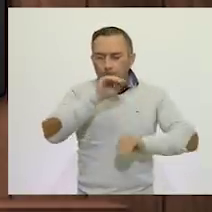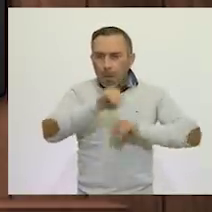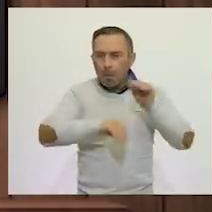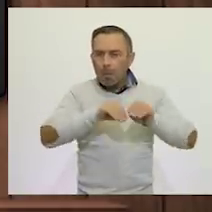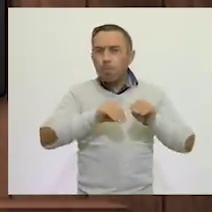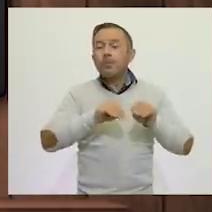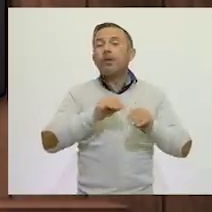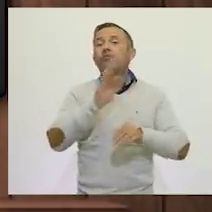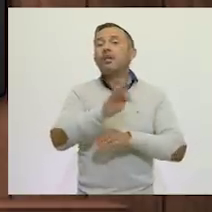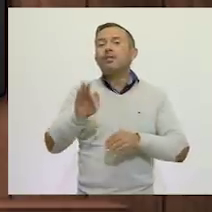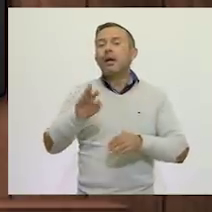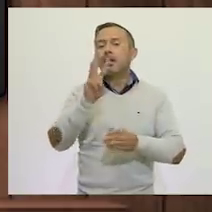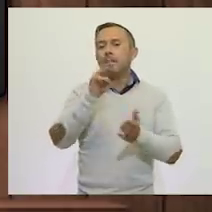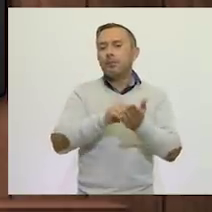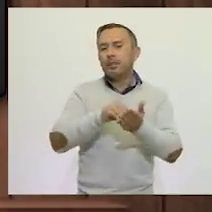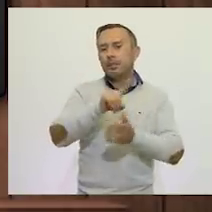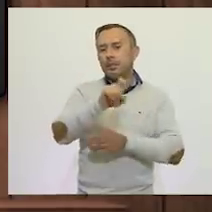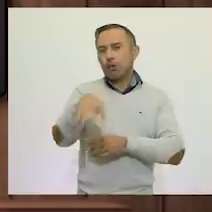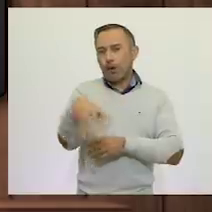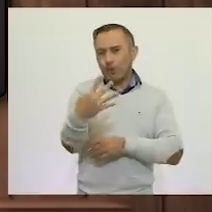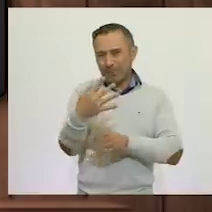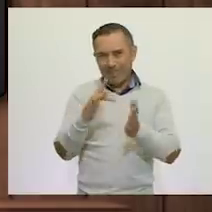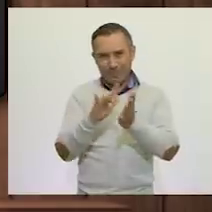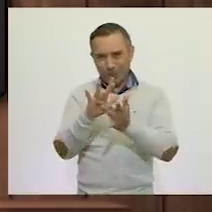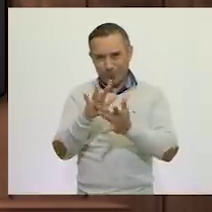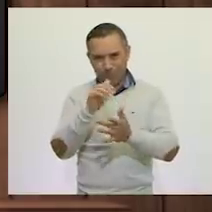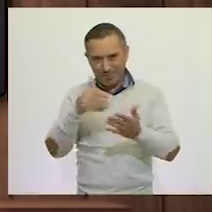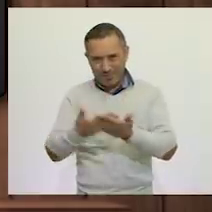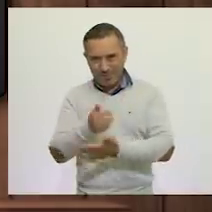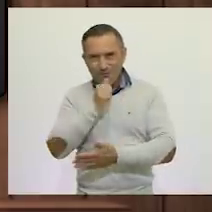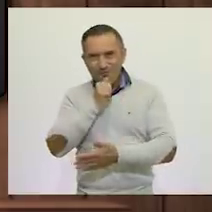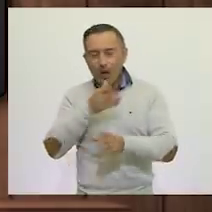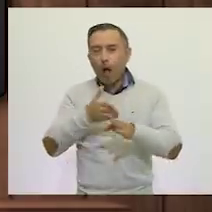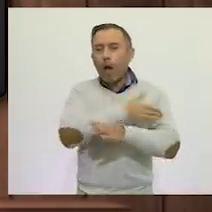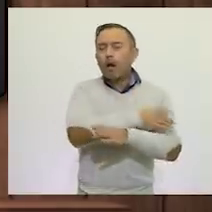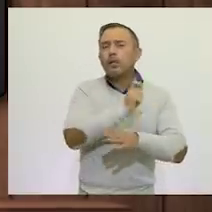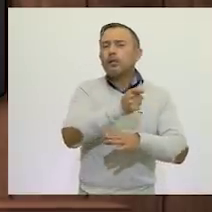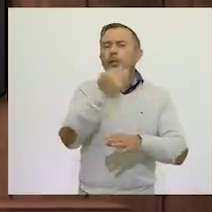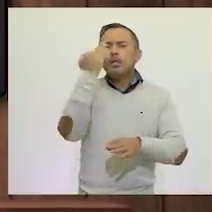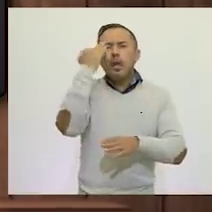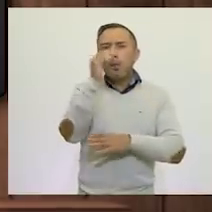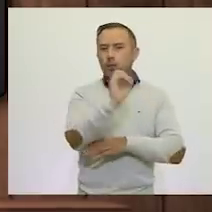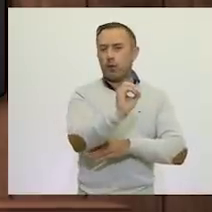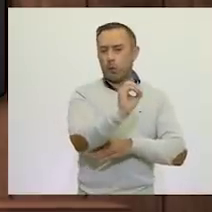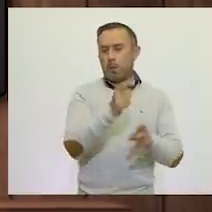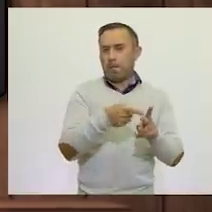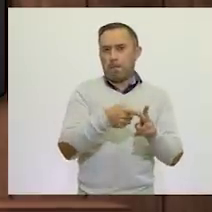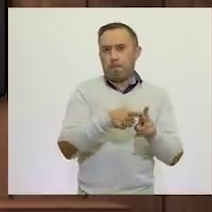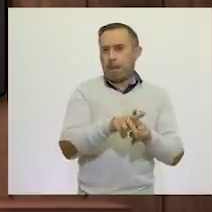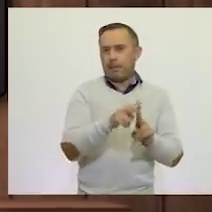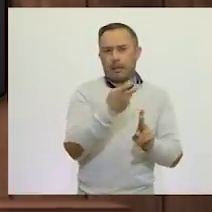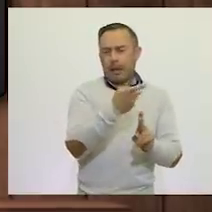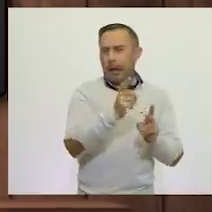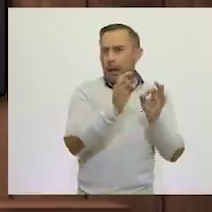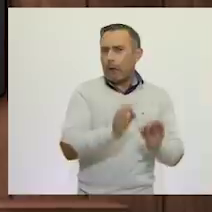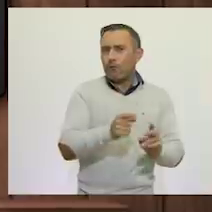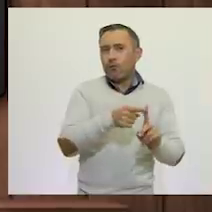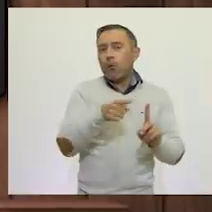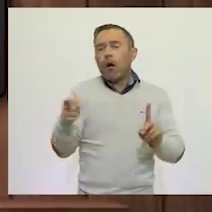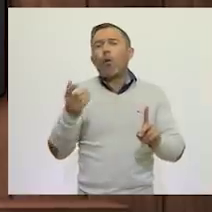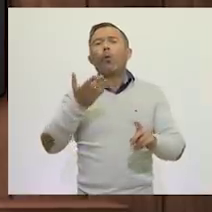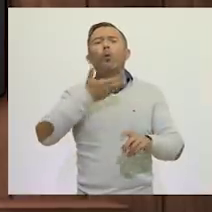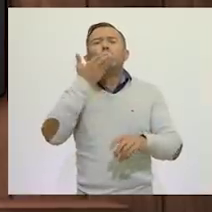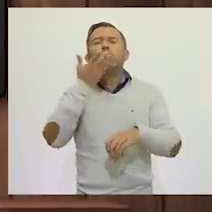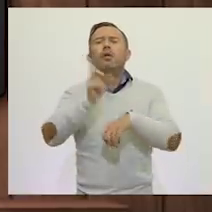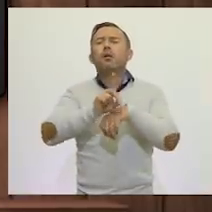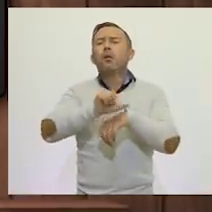año 3114 a.C., representaba el tiempo cero, el origen de todo. Este calendario no se usaba en la vida cotidiana,